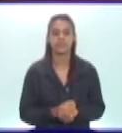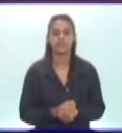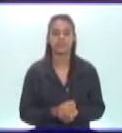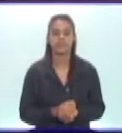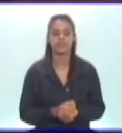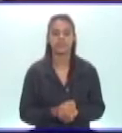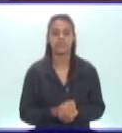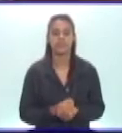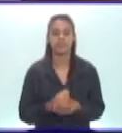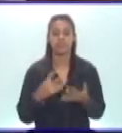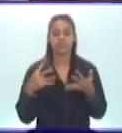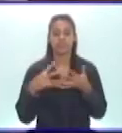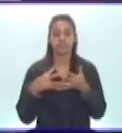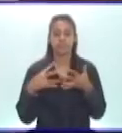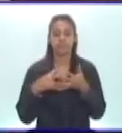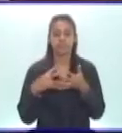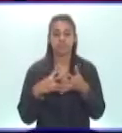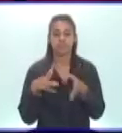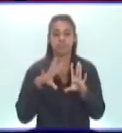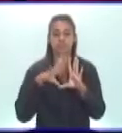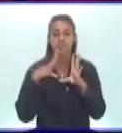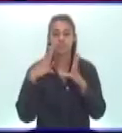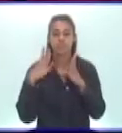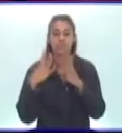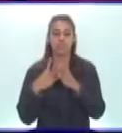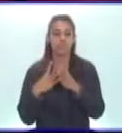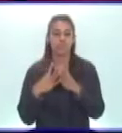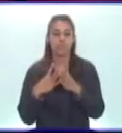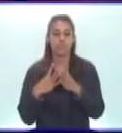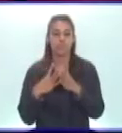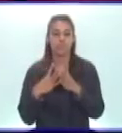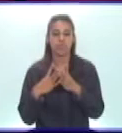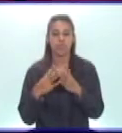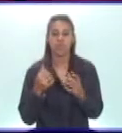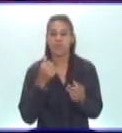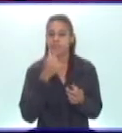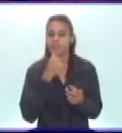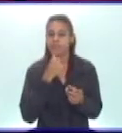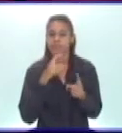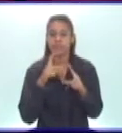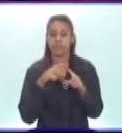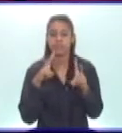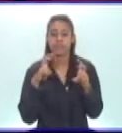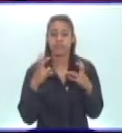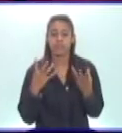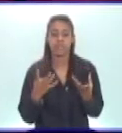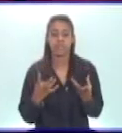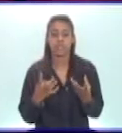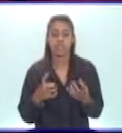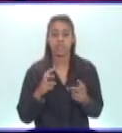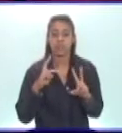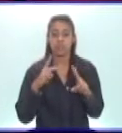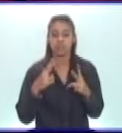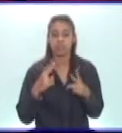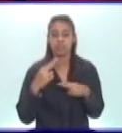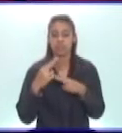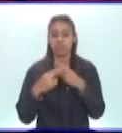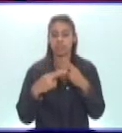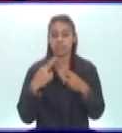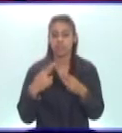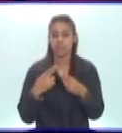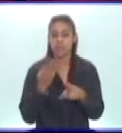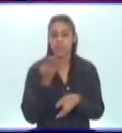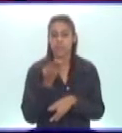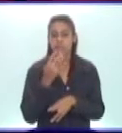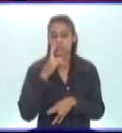La combinación de todos estos facilitará la comprensión del tema. Una vez realizada esta actividad, pedirle al